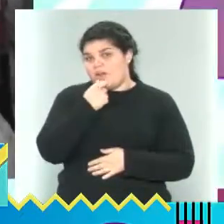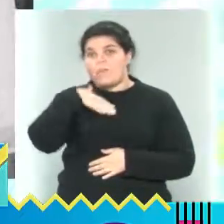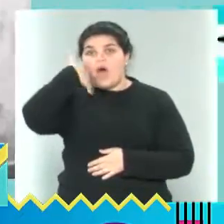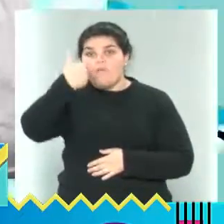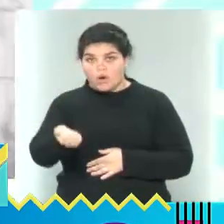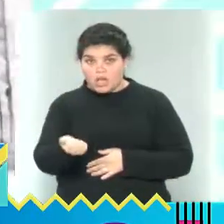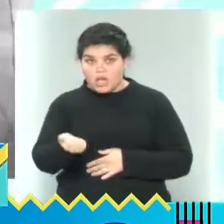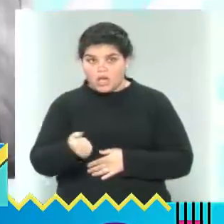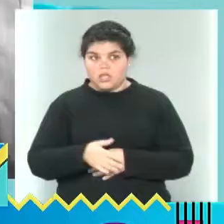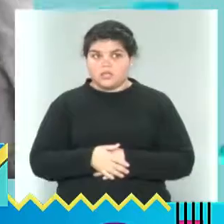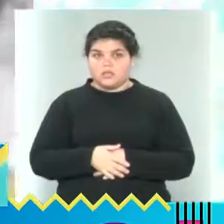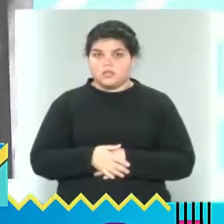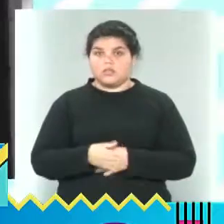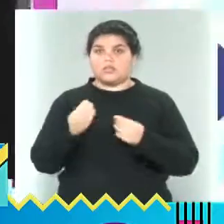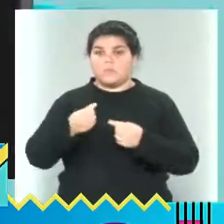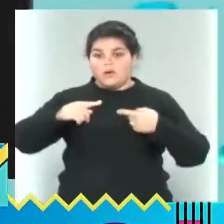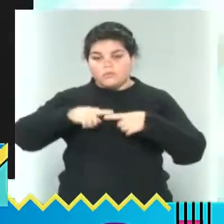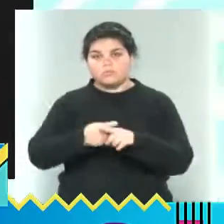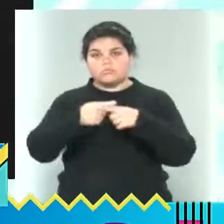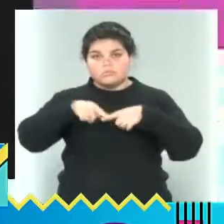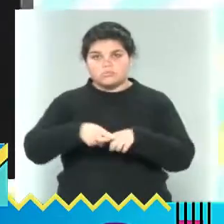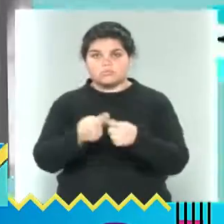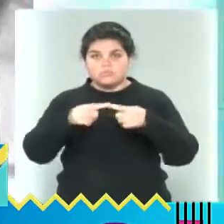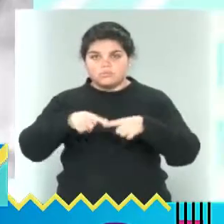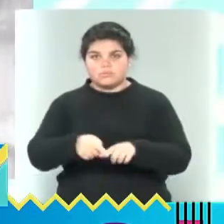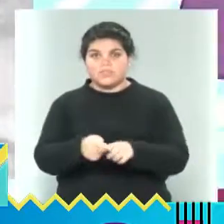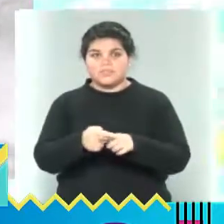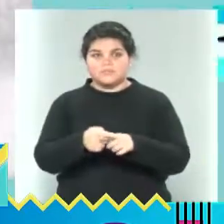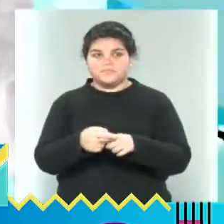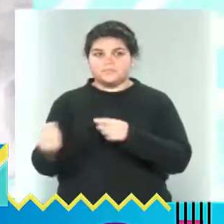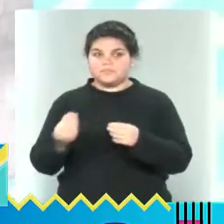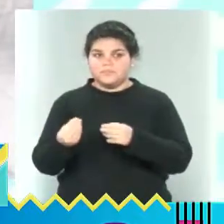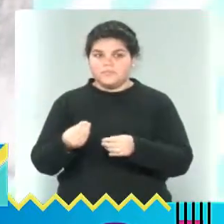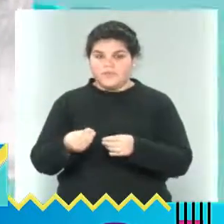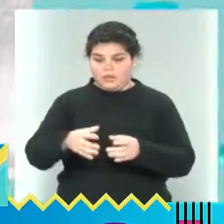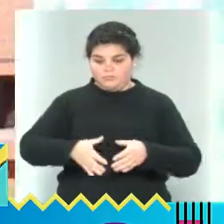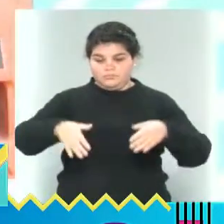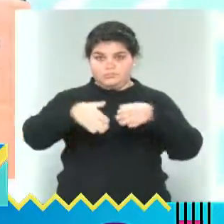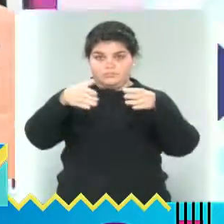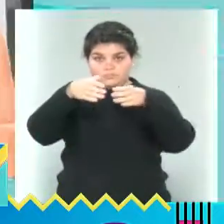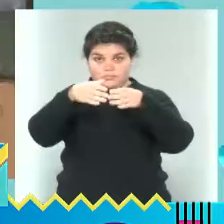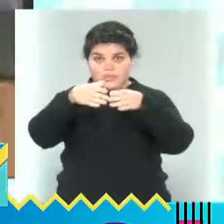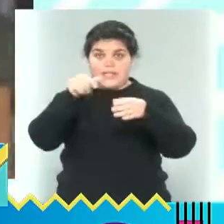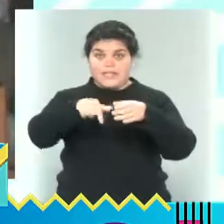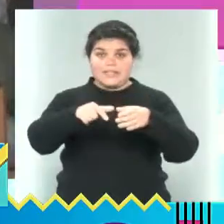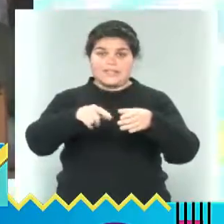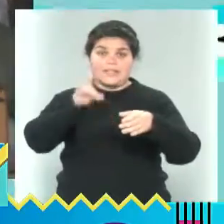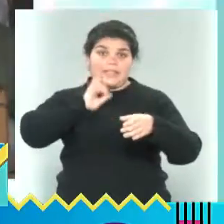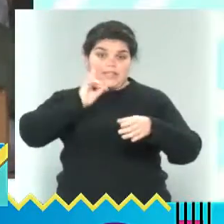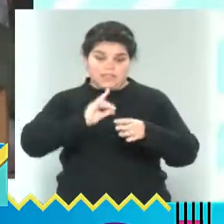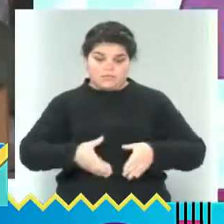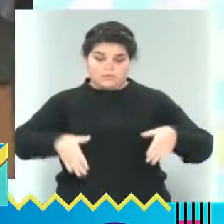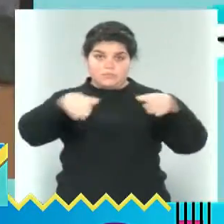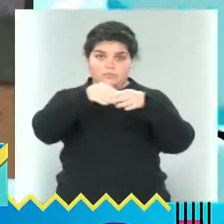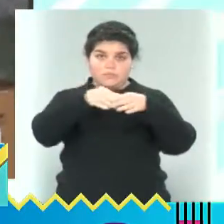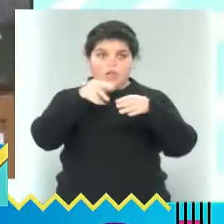tejía para ir de compras con las bolsas de los sachets de leche, los cortaba, hacía bollitos